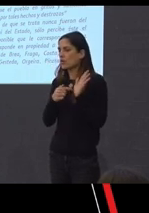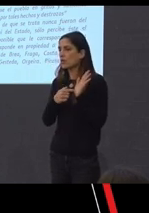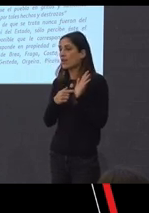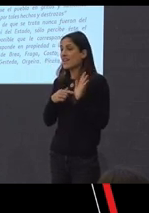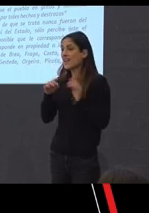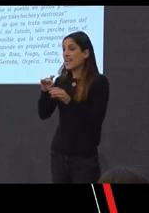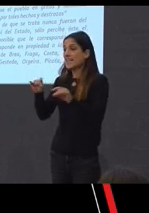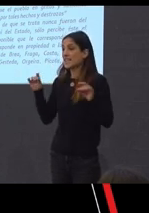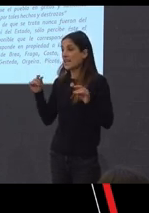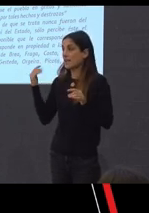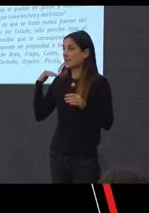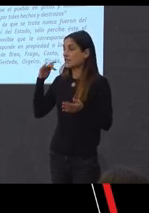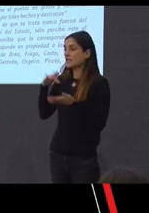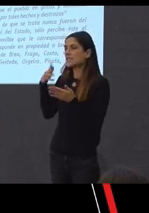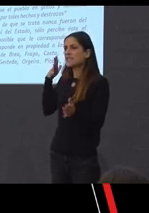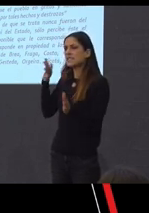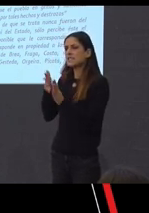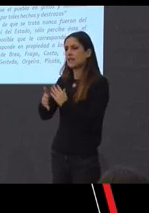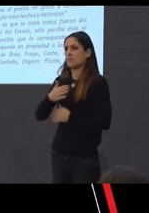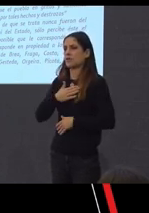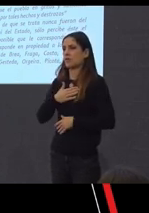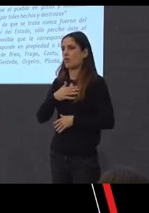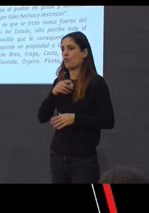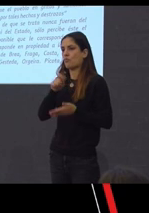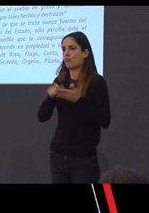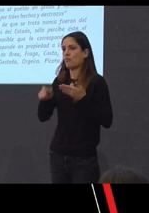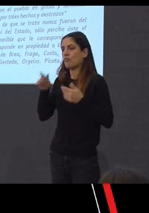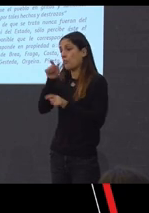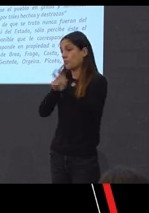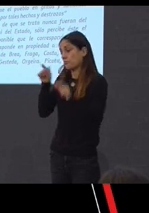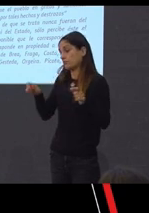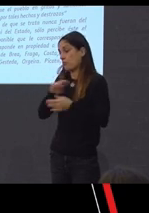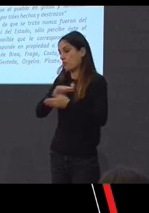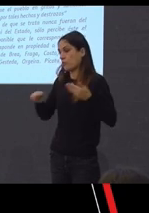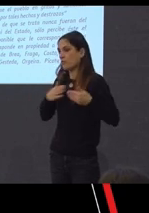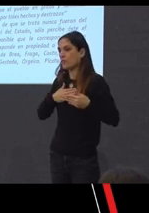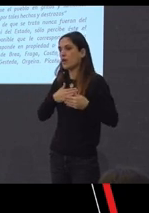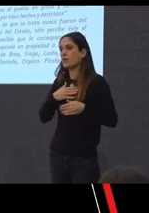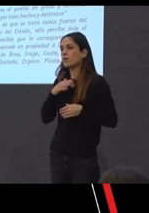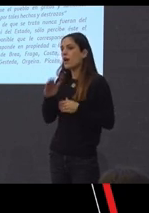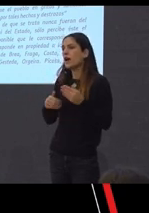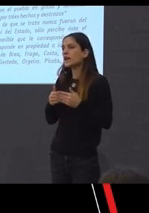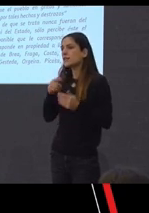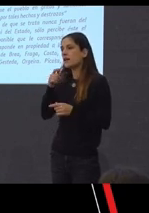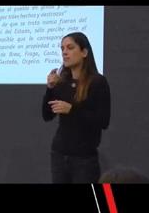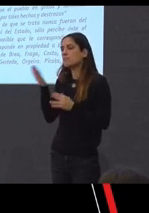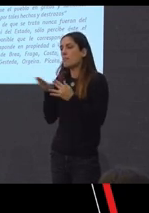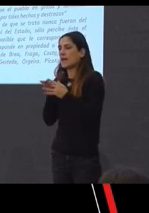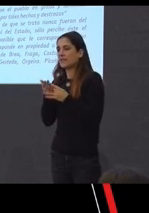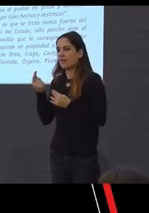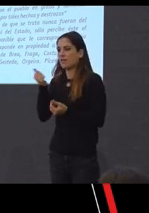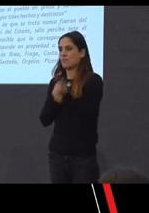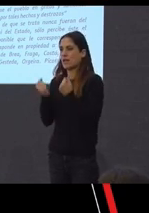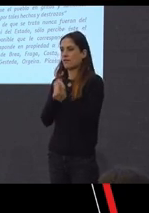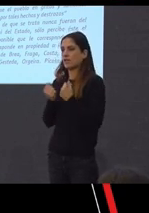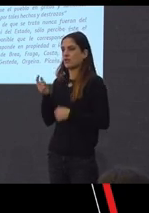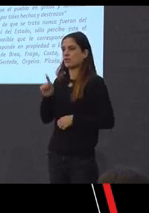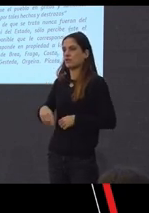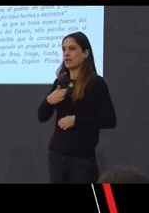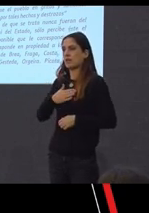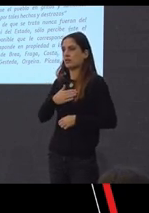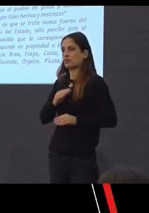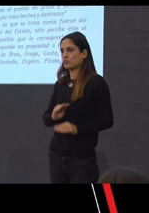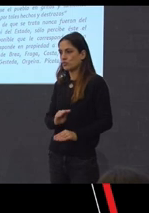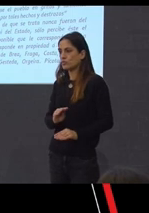que dela obtiñan unha parte importante dos beneficios, e ademais que como